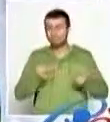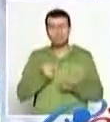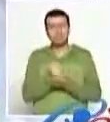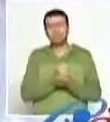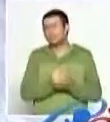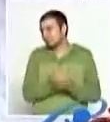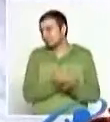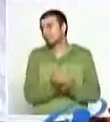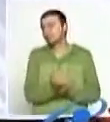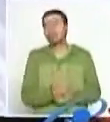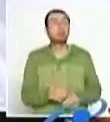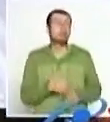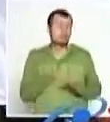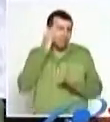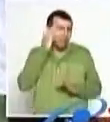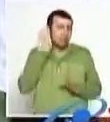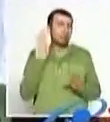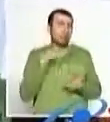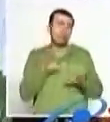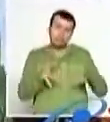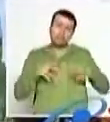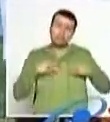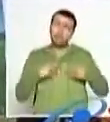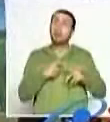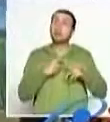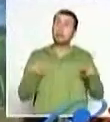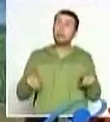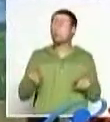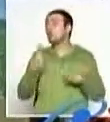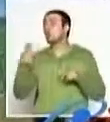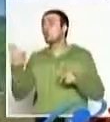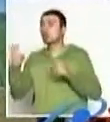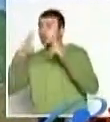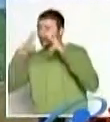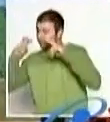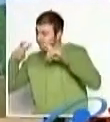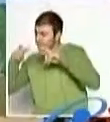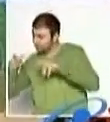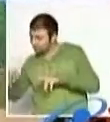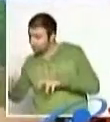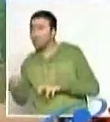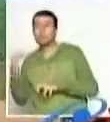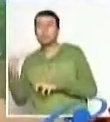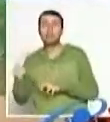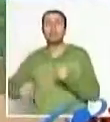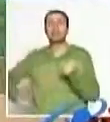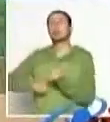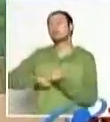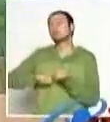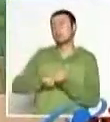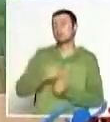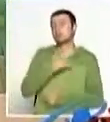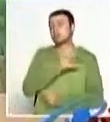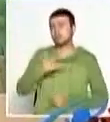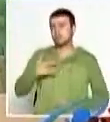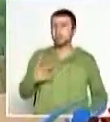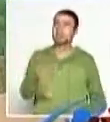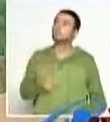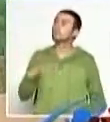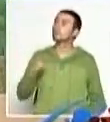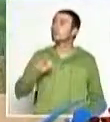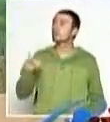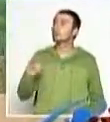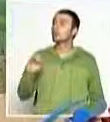muchas otras ayudas terapéuticas es lo que nos llevan a investigar ese apoyo terapéutico para los pacientes. Doctor José Fernando